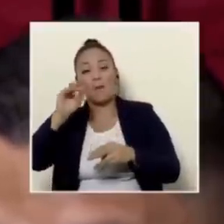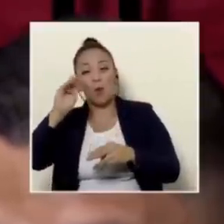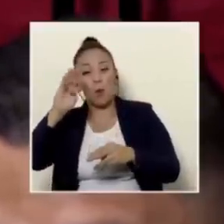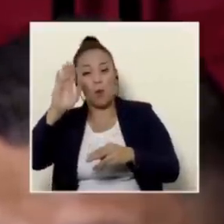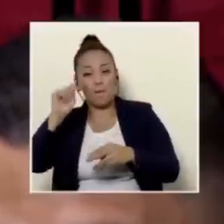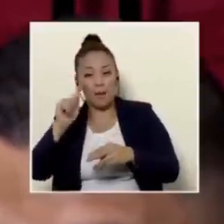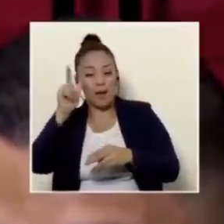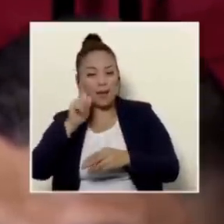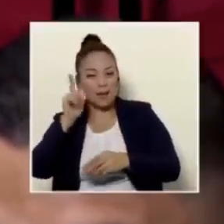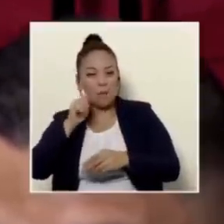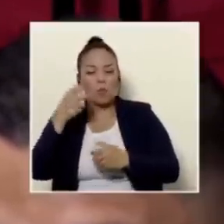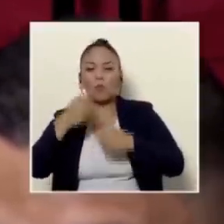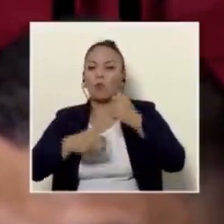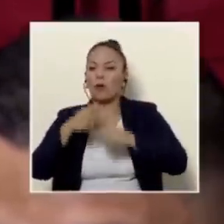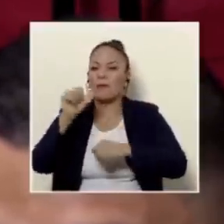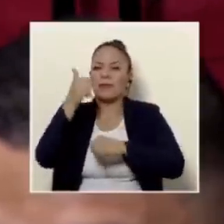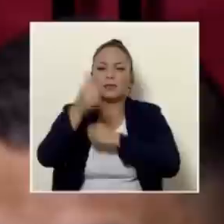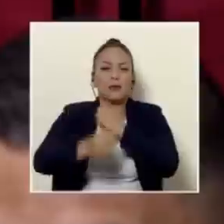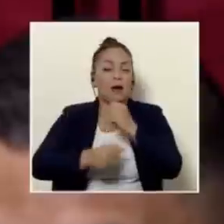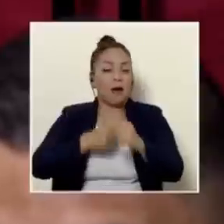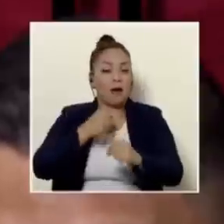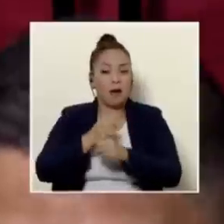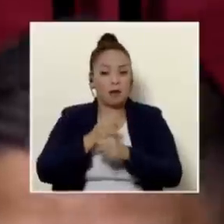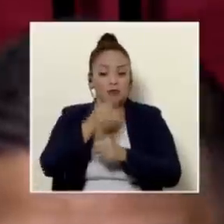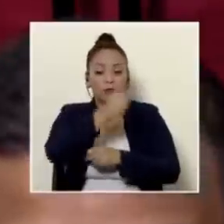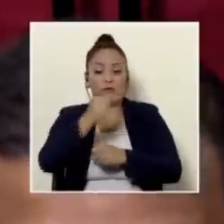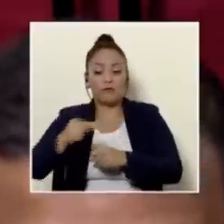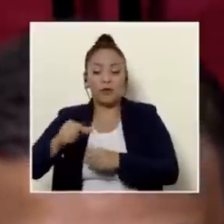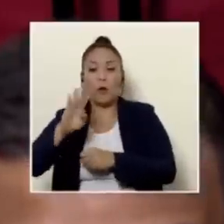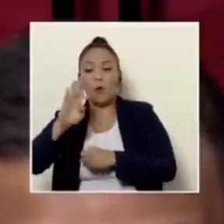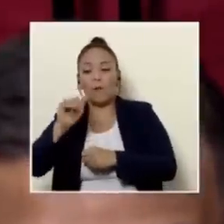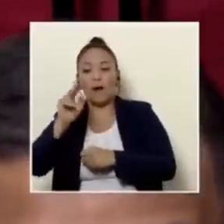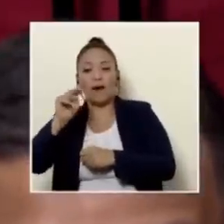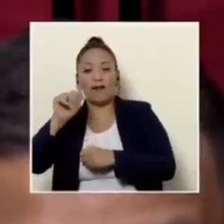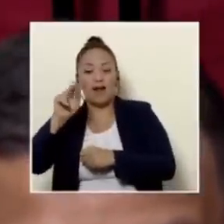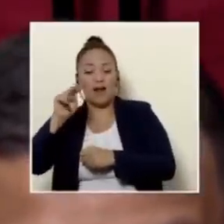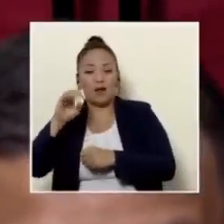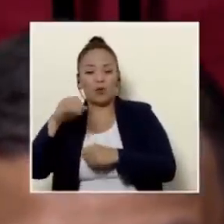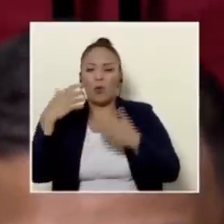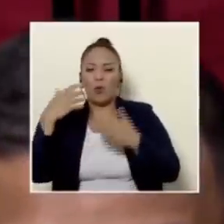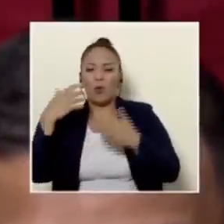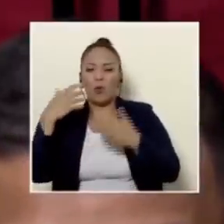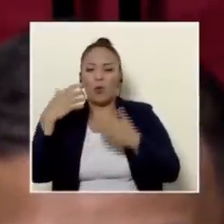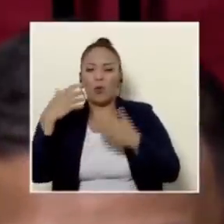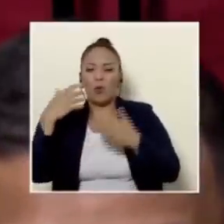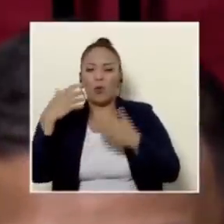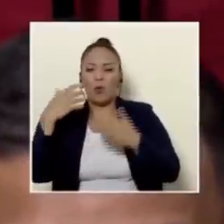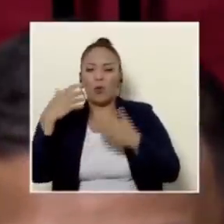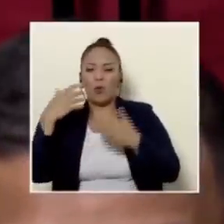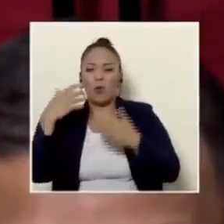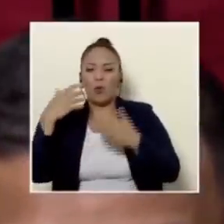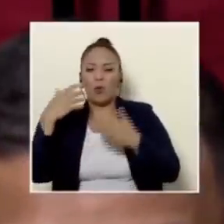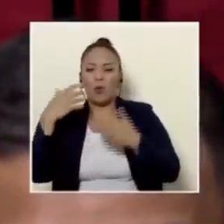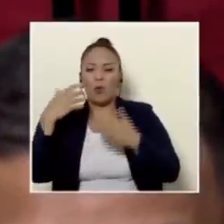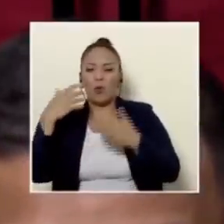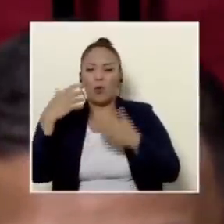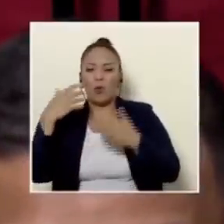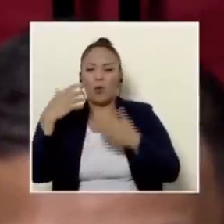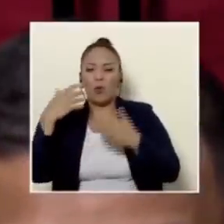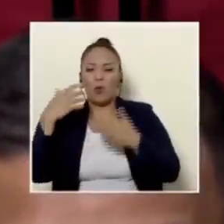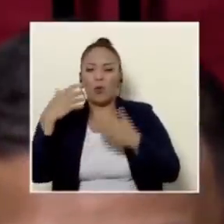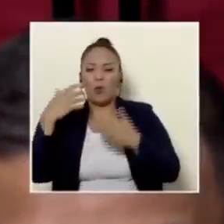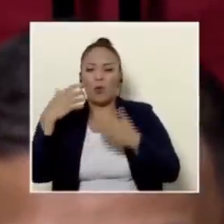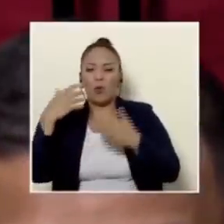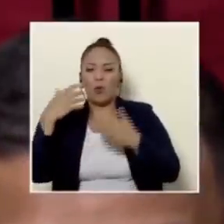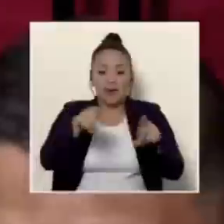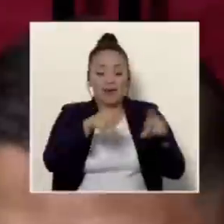tiene un problema de hace 10 años con el río Banano, que prácticamente ya ha comido más de 5 hectáreas, y prácticamente esta gente ya están a